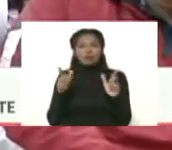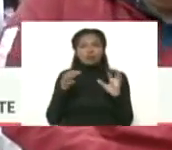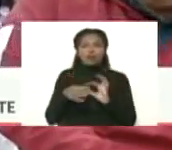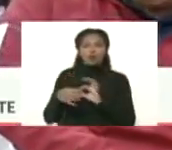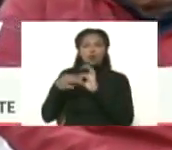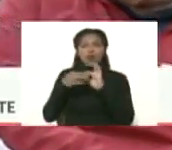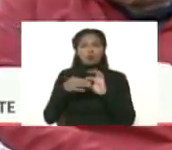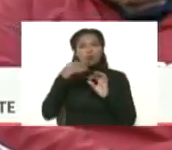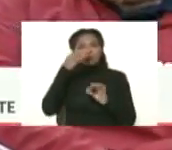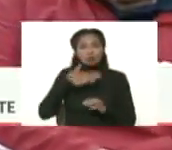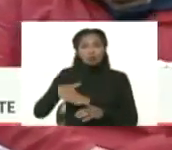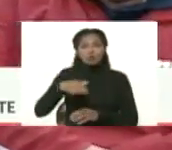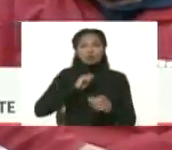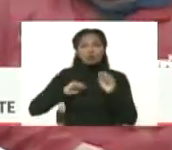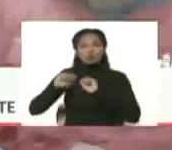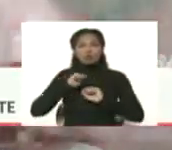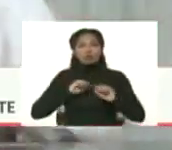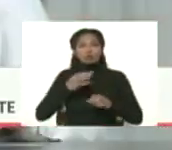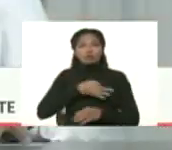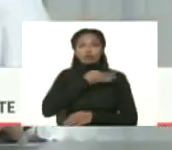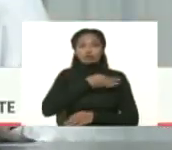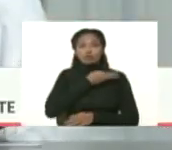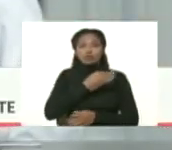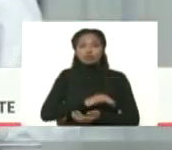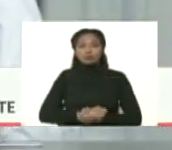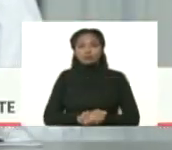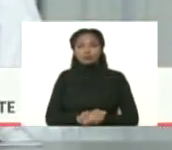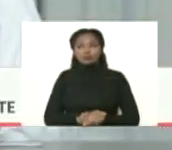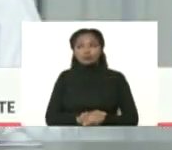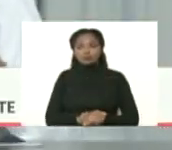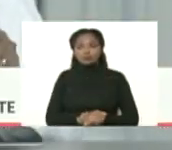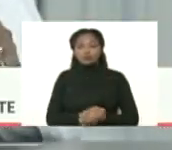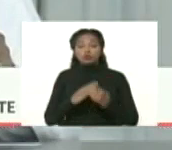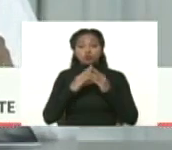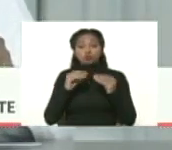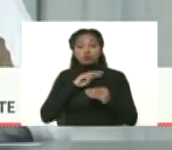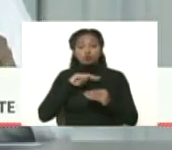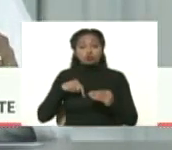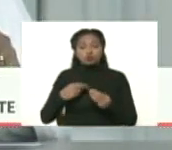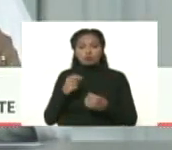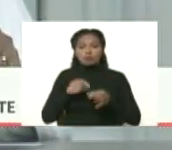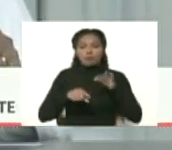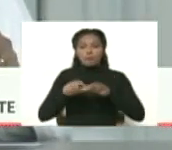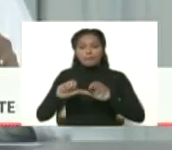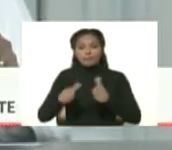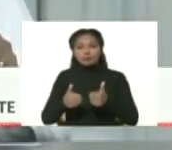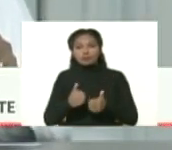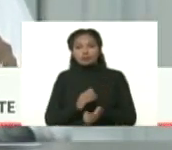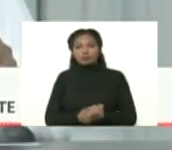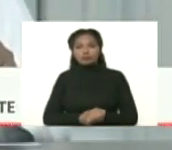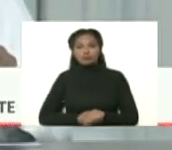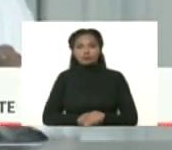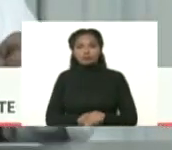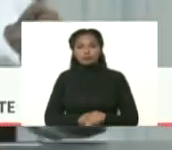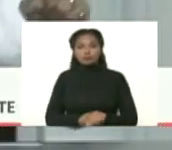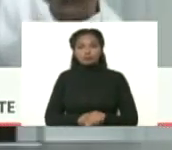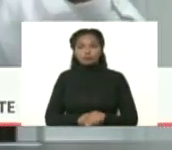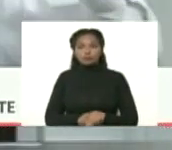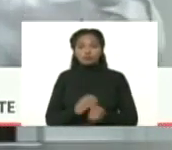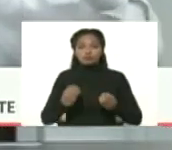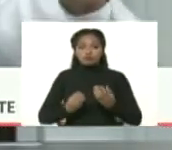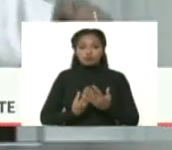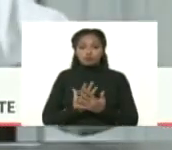unión entre los pueblos y movimientos sociales. Y todo lo que estamos sembrando va a